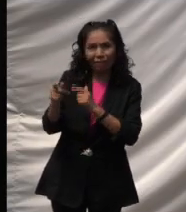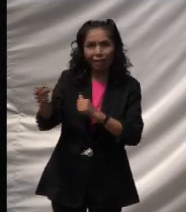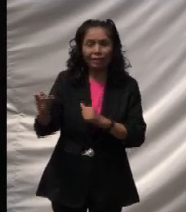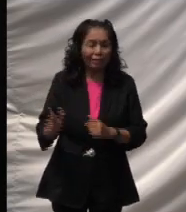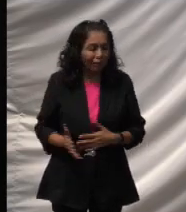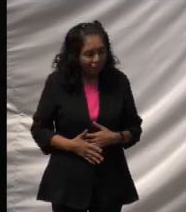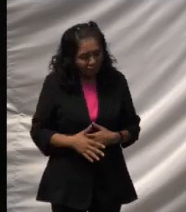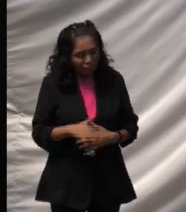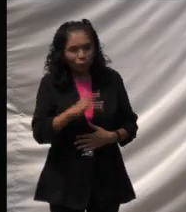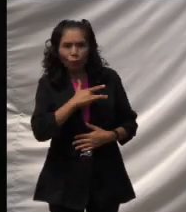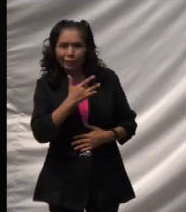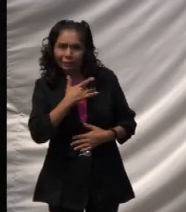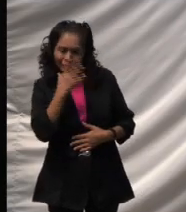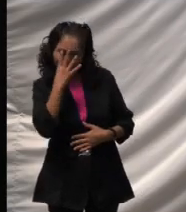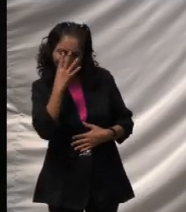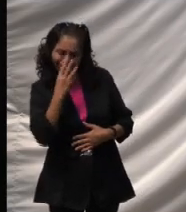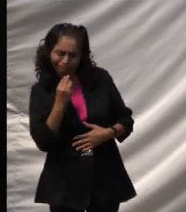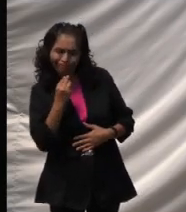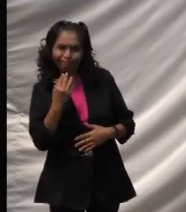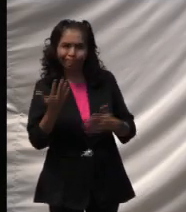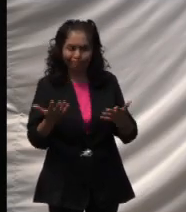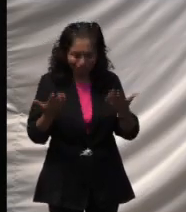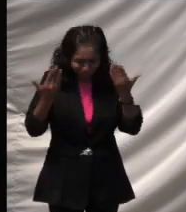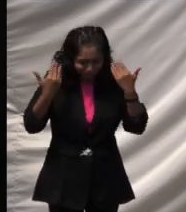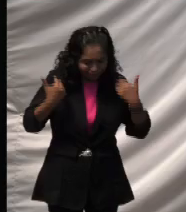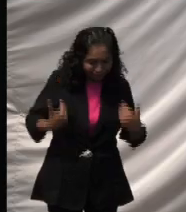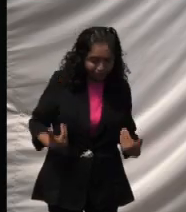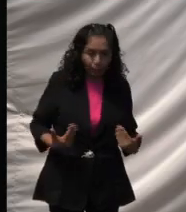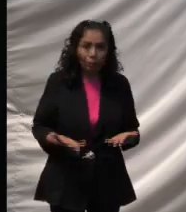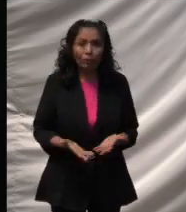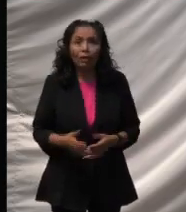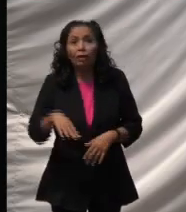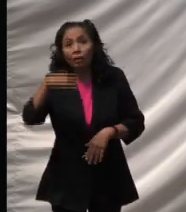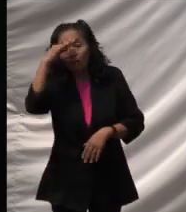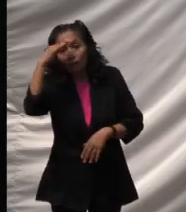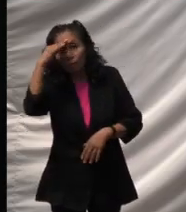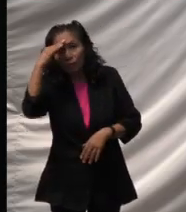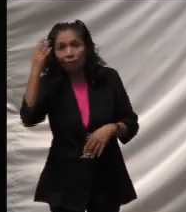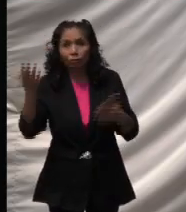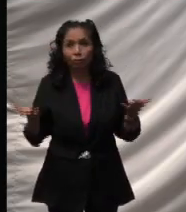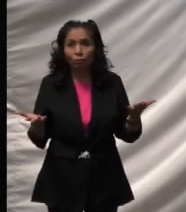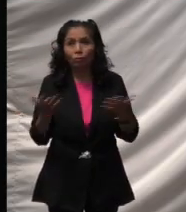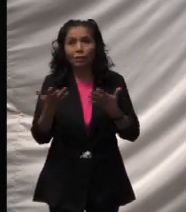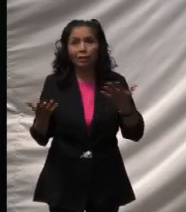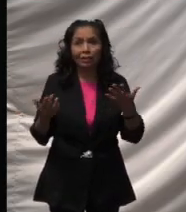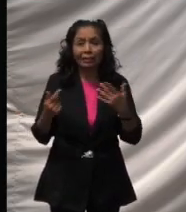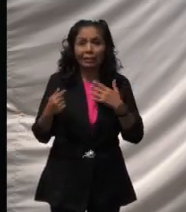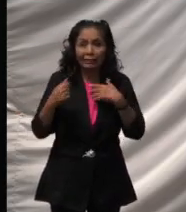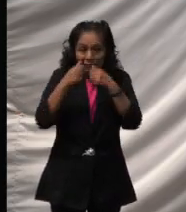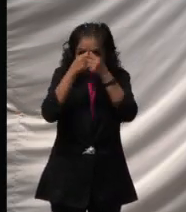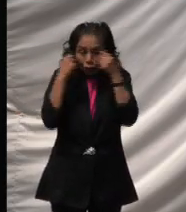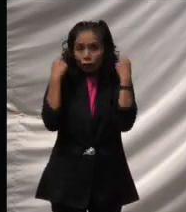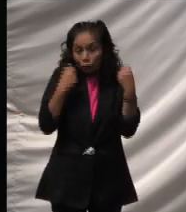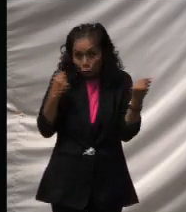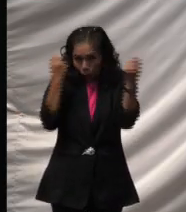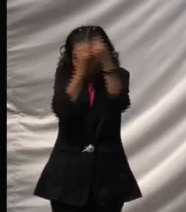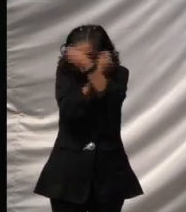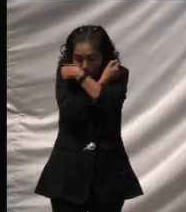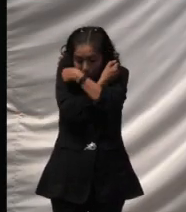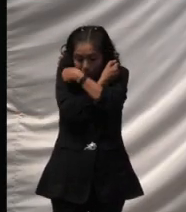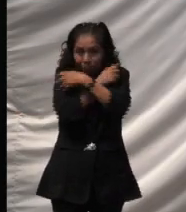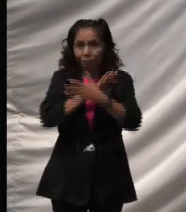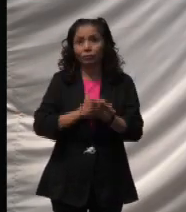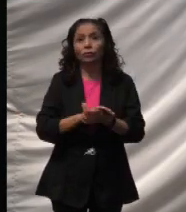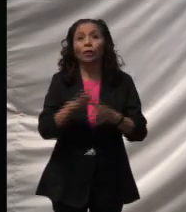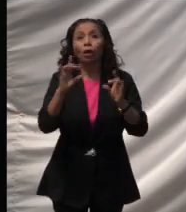con sus compañeras y empezó a sentirse acomplejada. Ella pensó que si cubría la mayoría de su cara, ya no le prestarían atención,